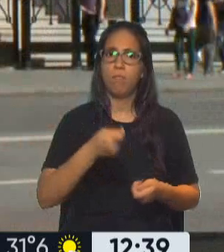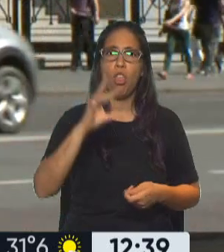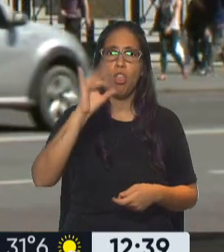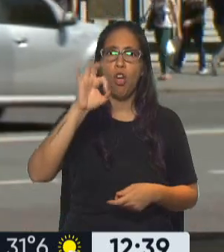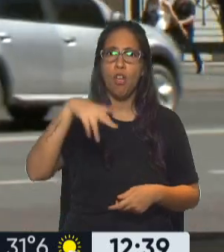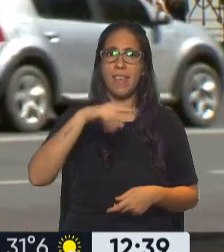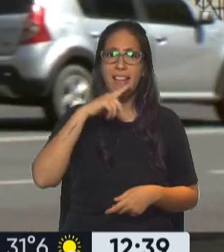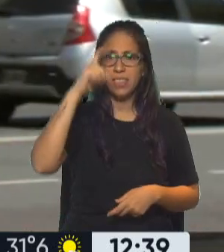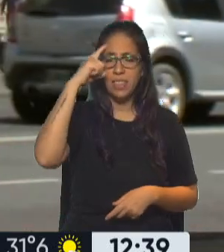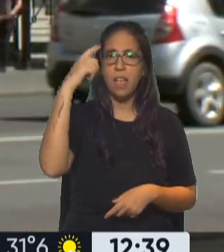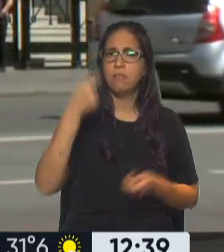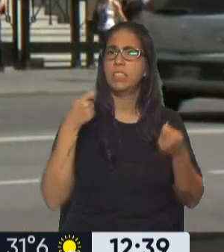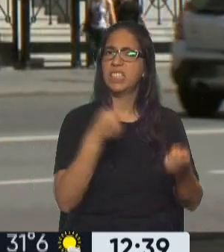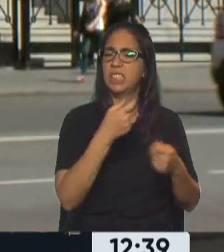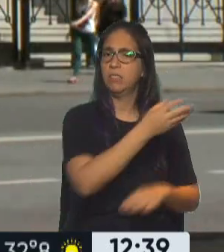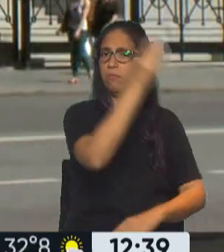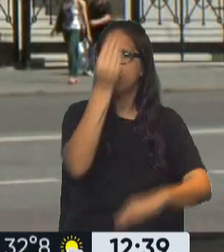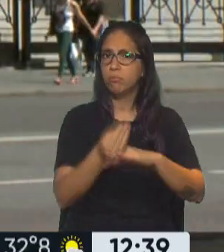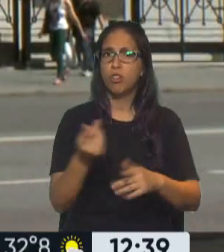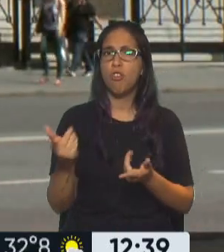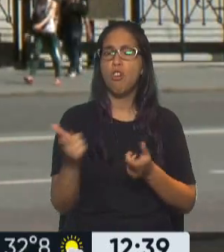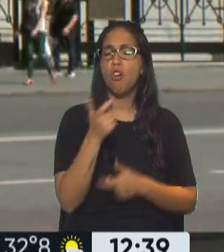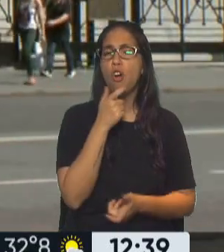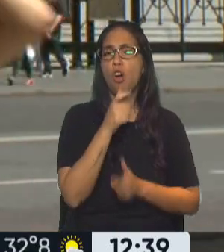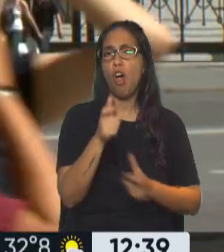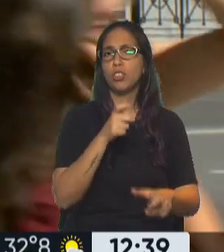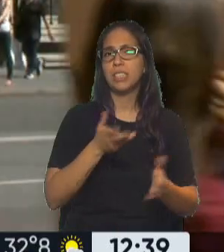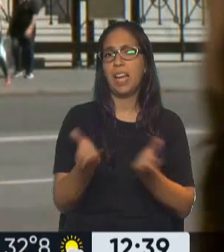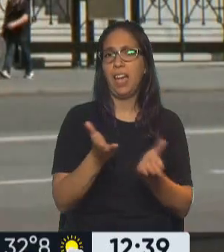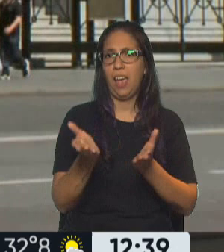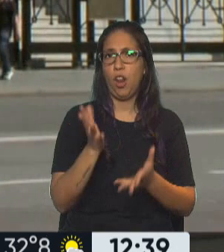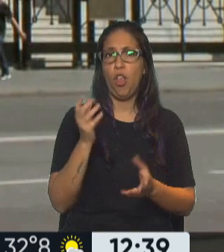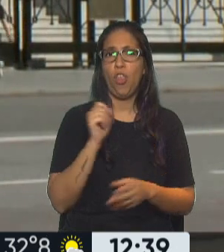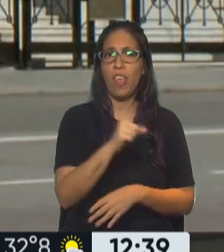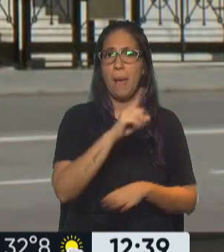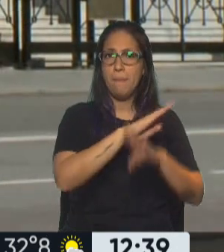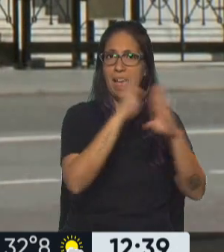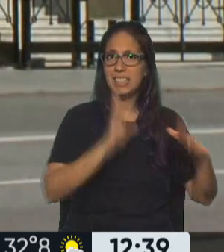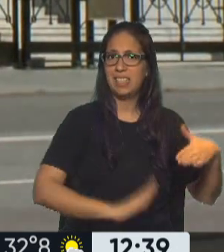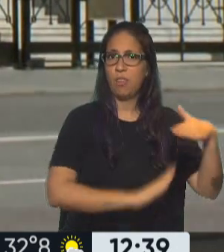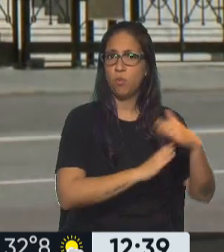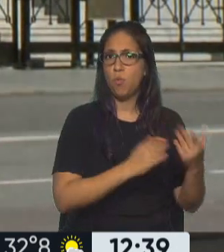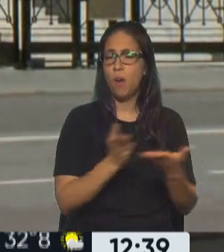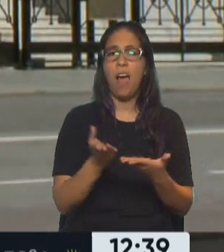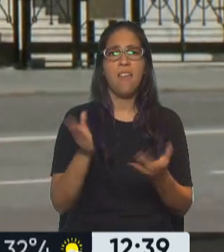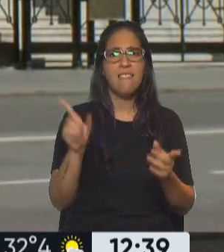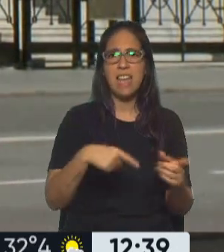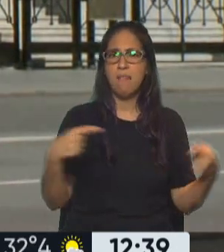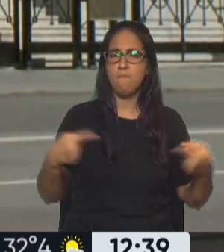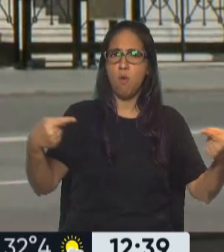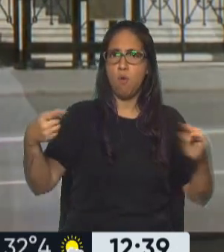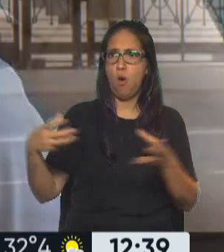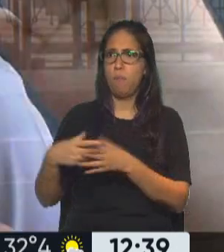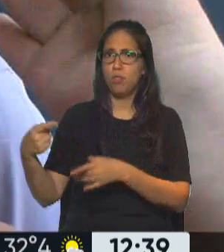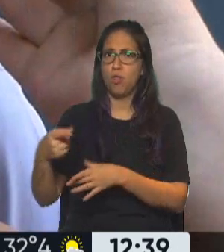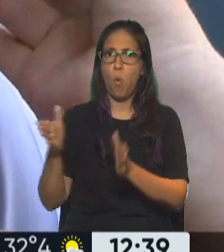sea designado consejero de la magistratura por este nuevo periodo. Ya se generan fricciones con la oposición.